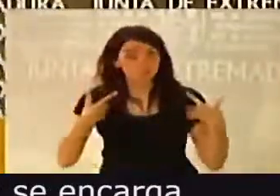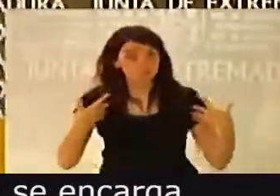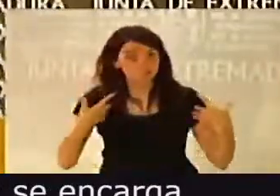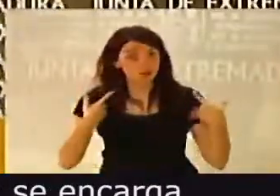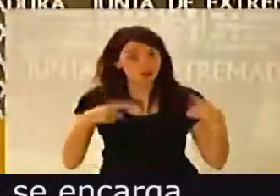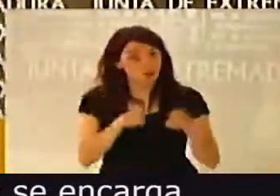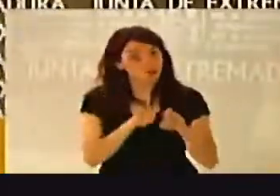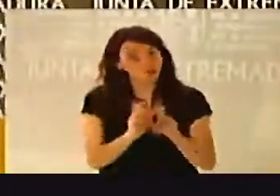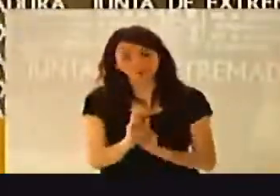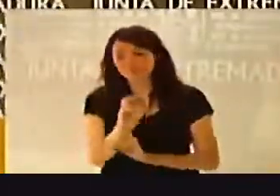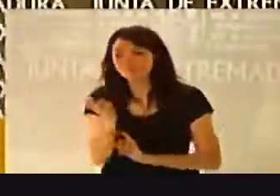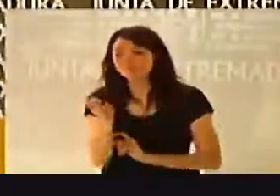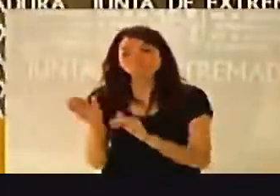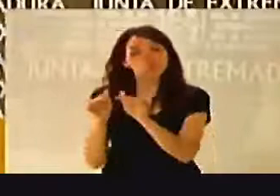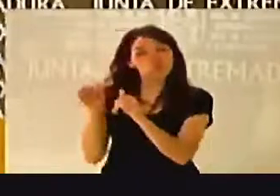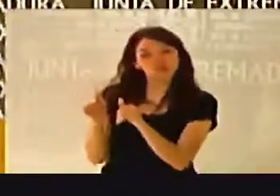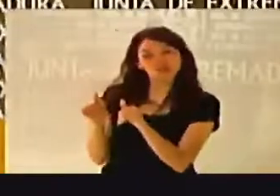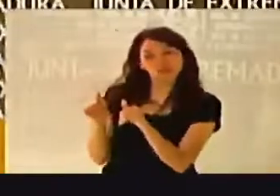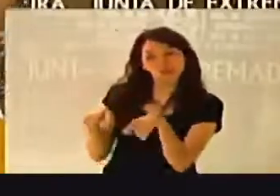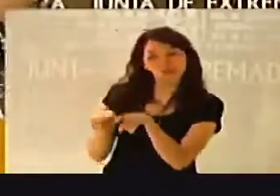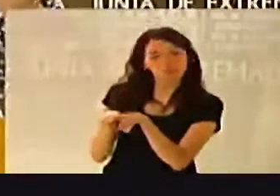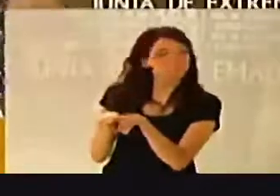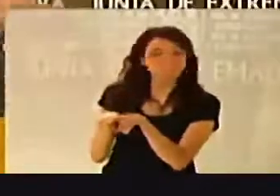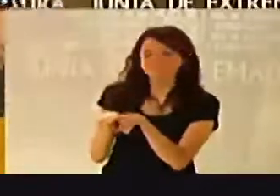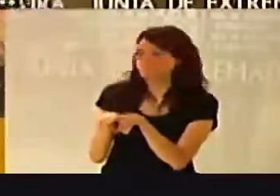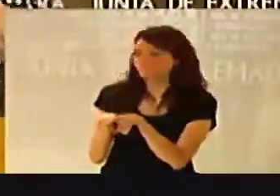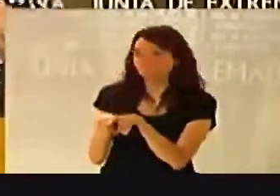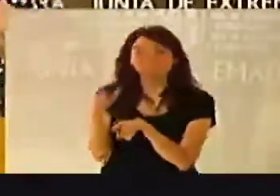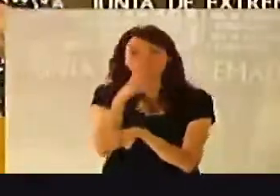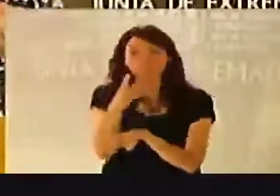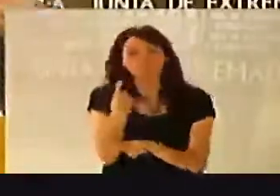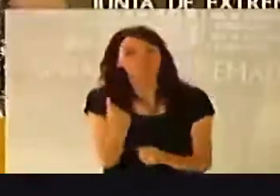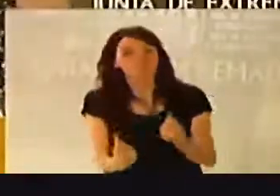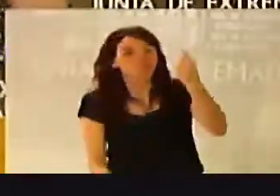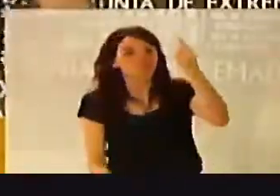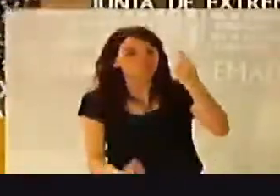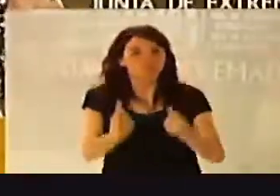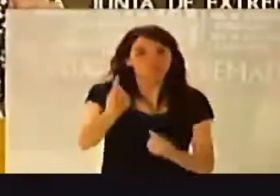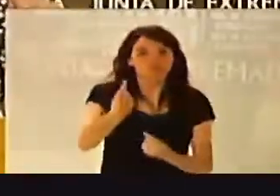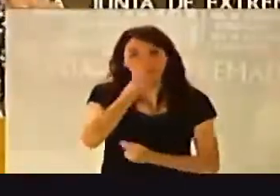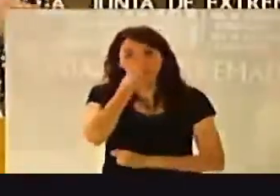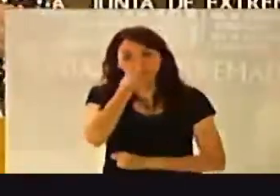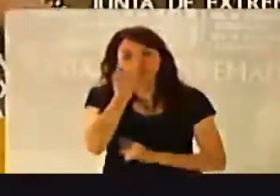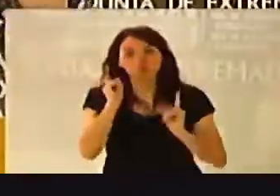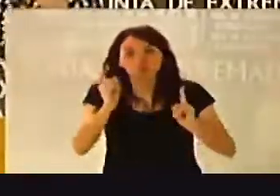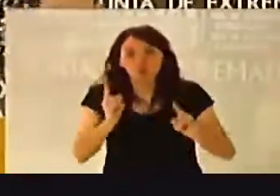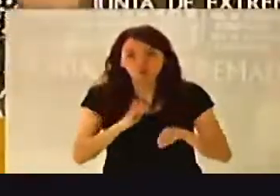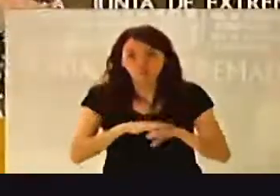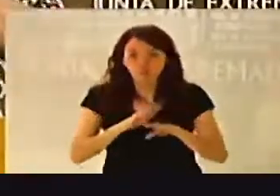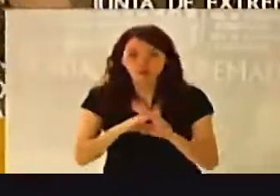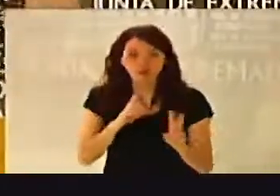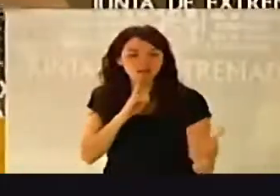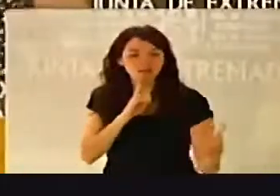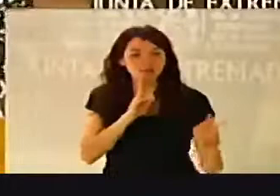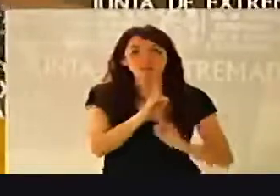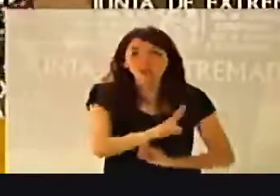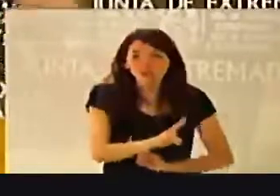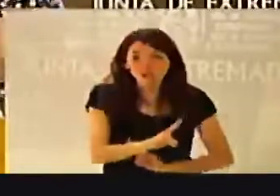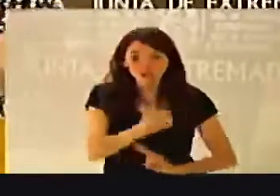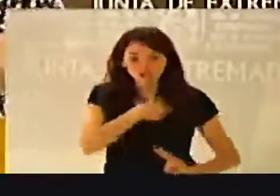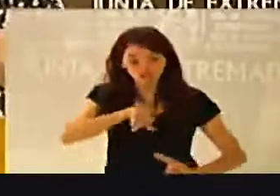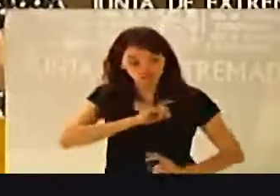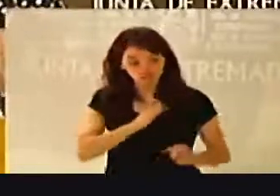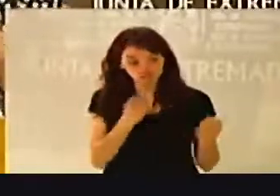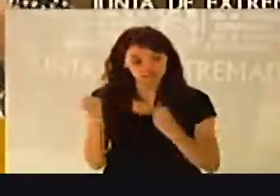de la Junta. Esta no es una acción aislada en la respuesta institucional que tenemos que darle a las